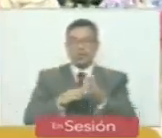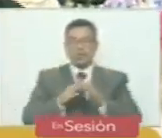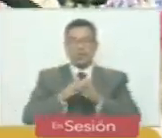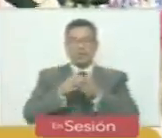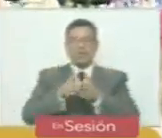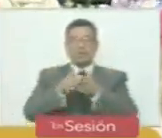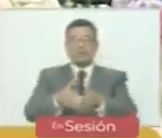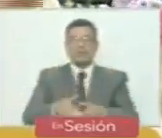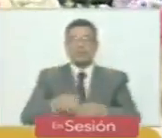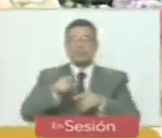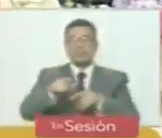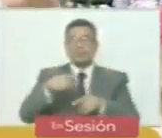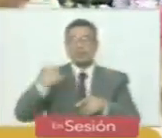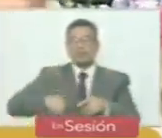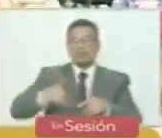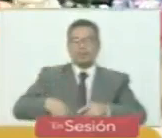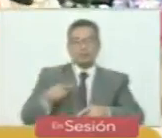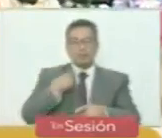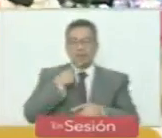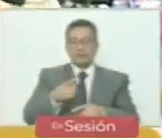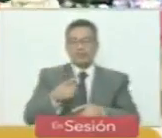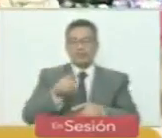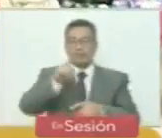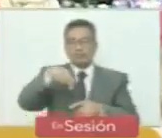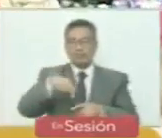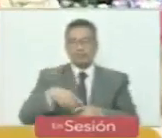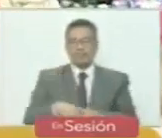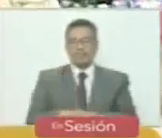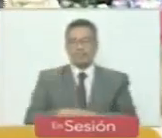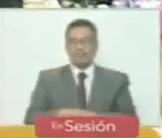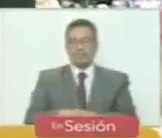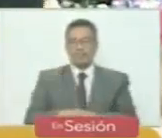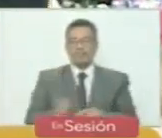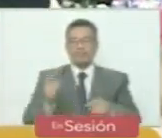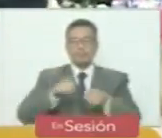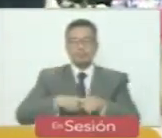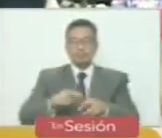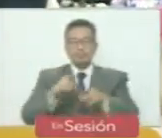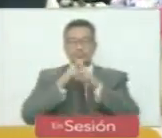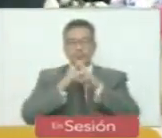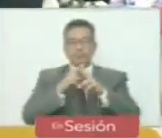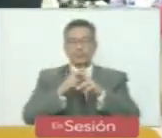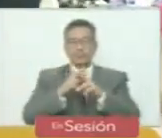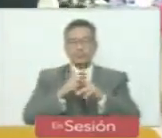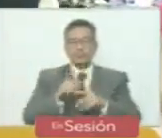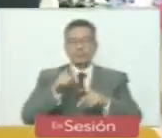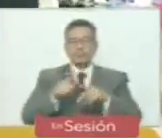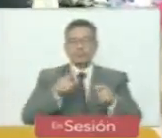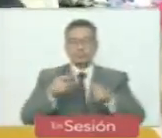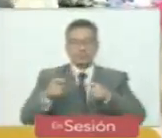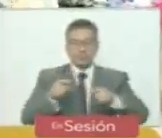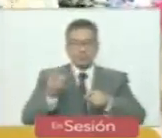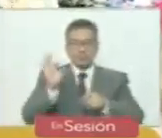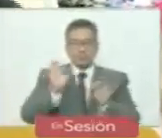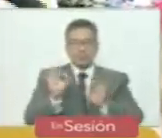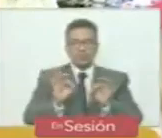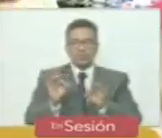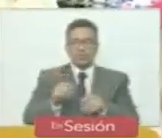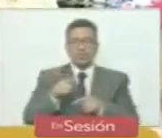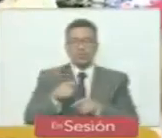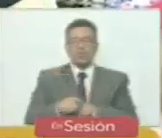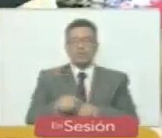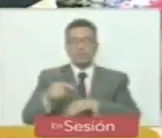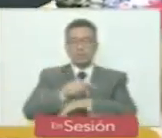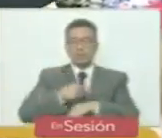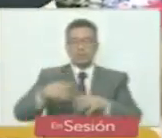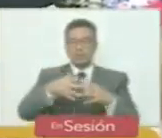navales. Y Argentina propone esta doctrina incluso en respuesta a la inacción del